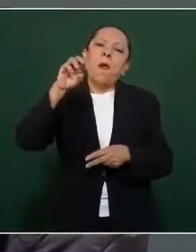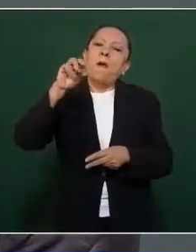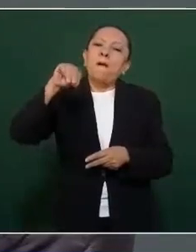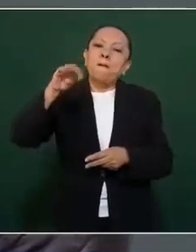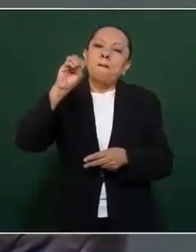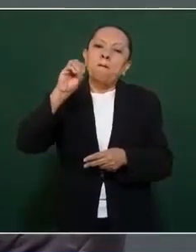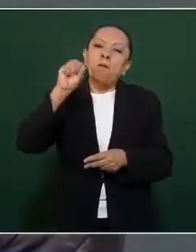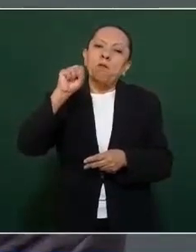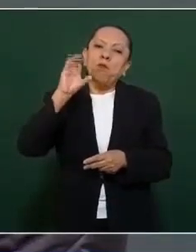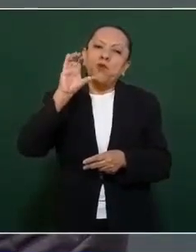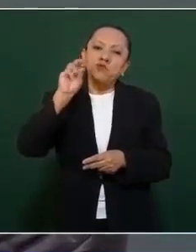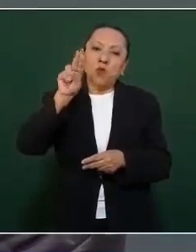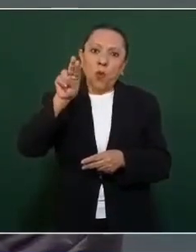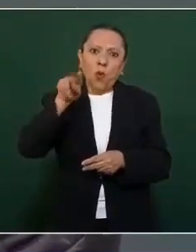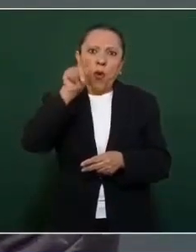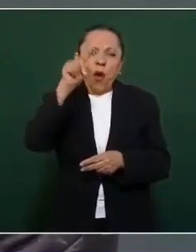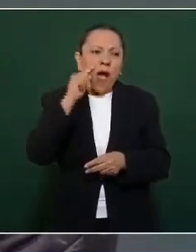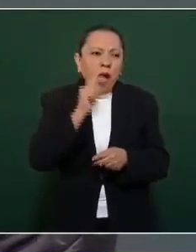a espiar a nadie,